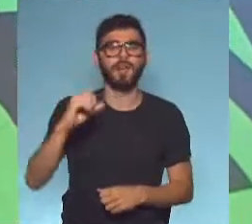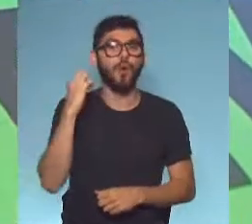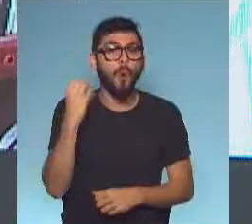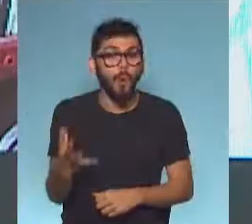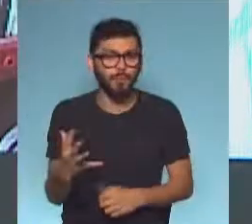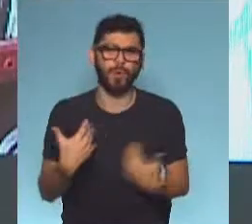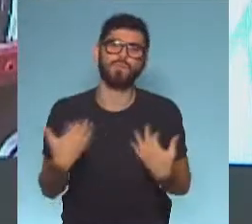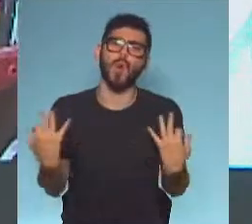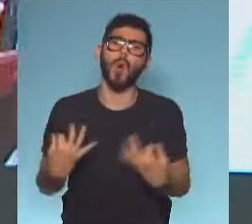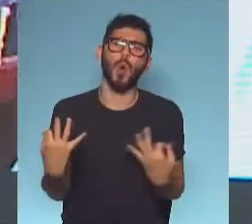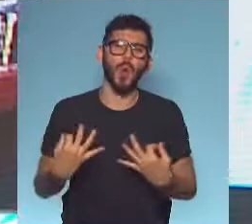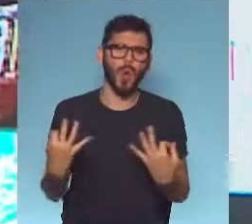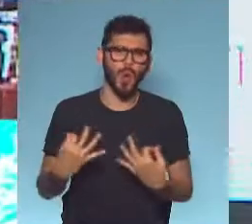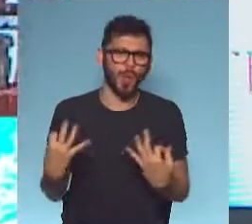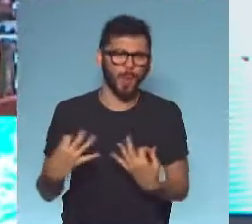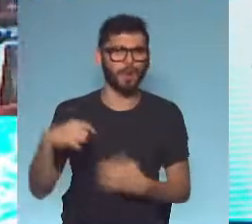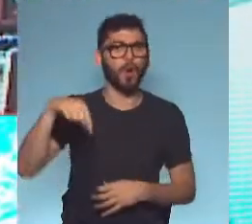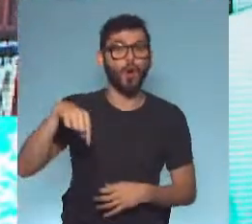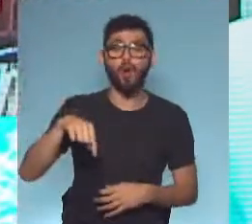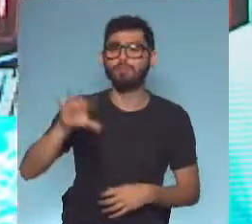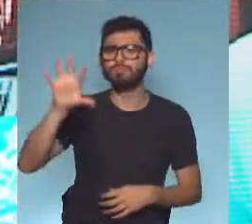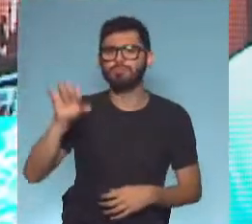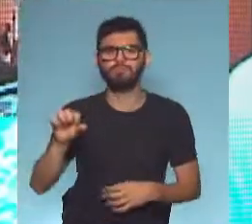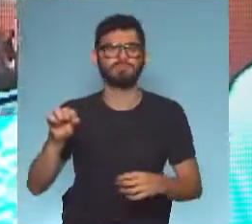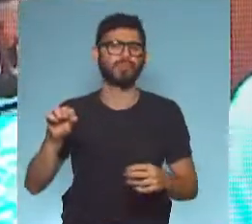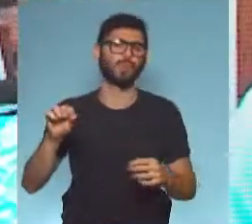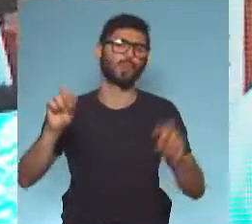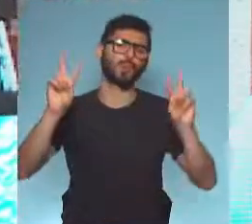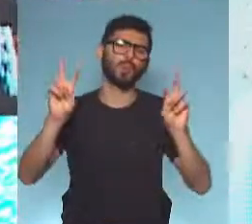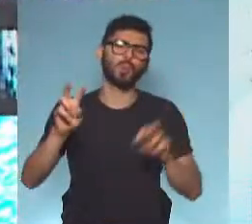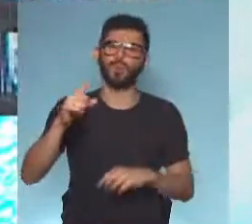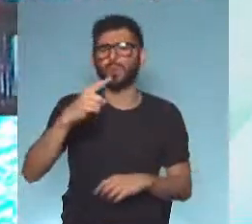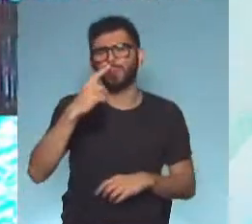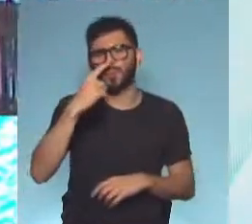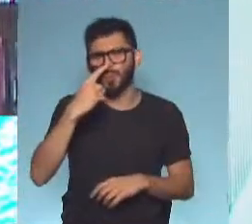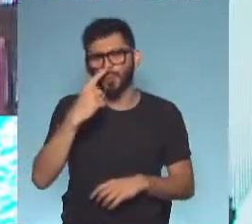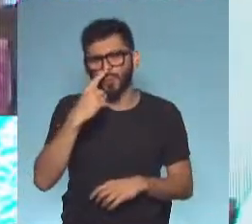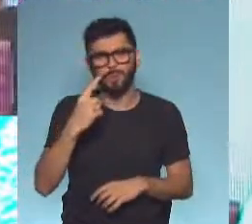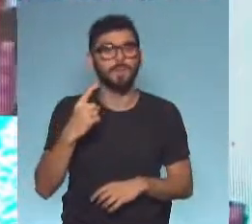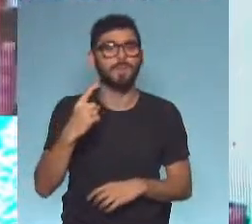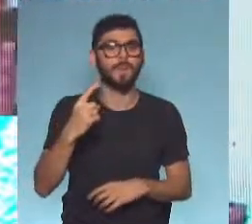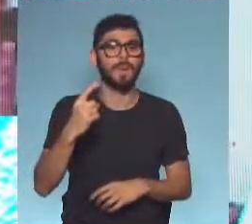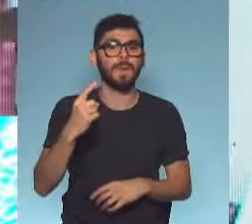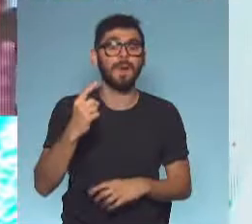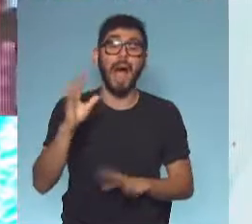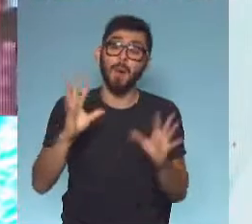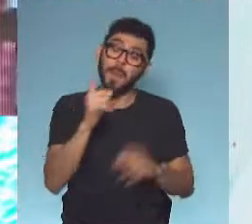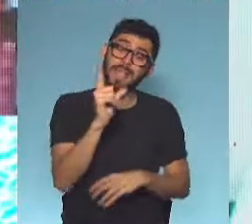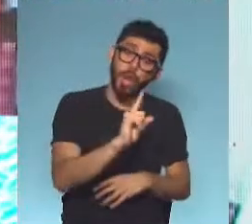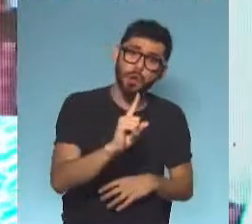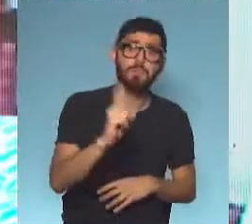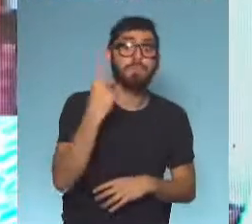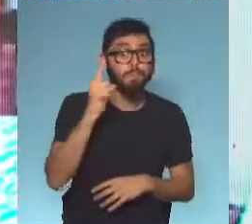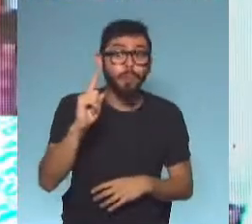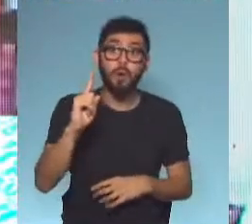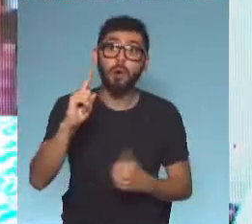Muy bien, muy bien. Hoy trayendo un tema muy interesante y que a veces parece que no, pero desconocemos